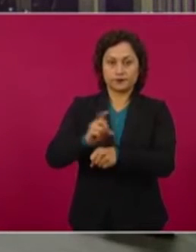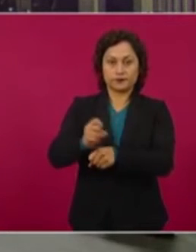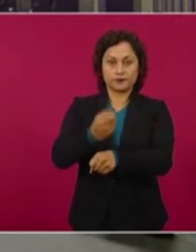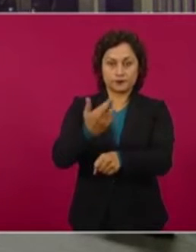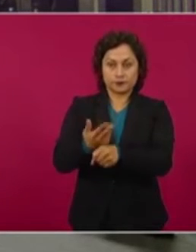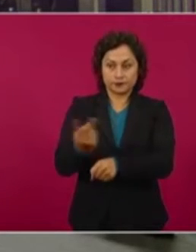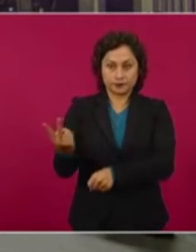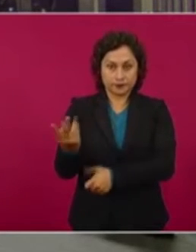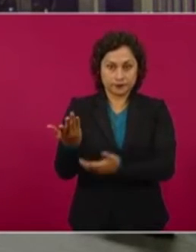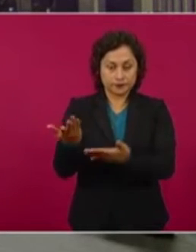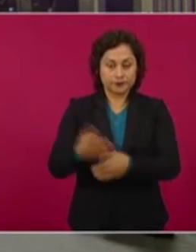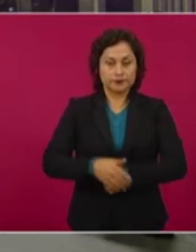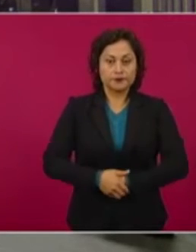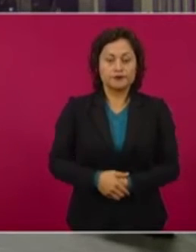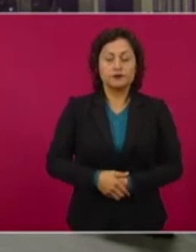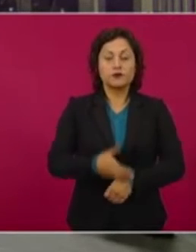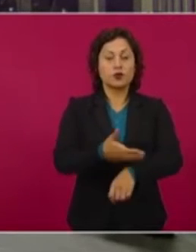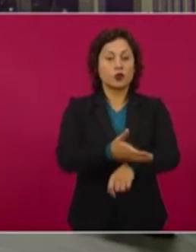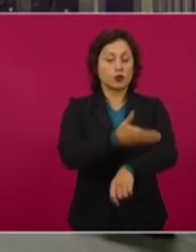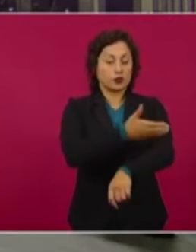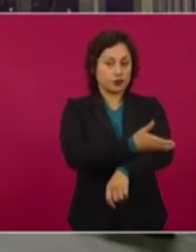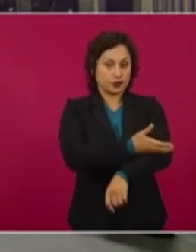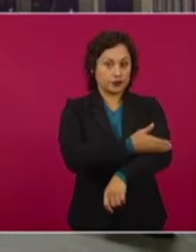secretarias y compañeros.